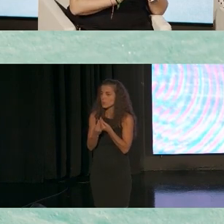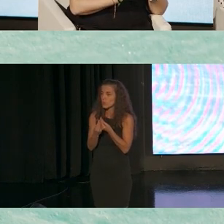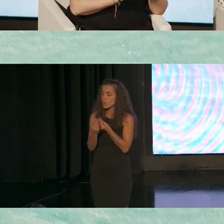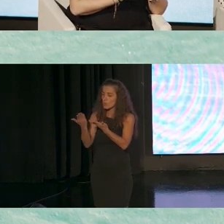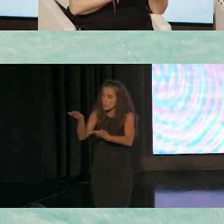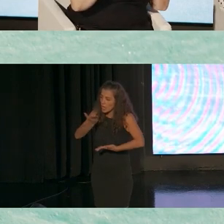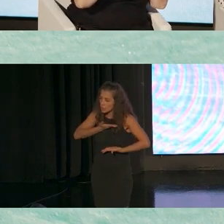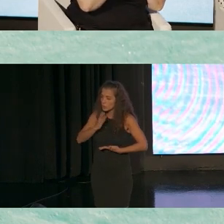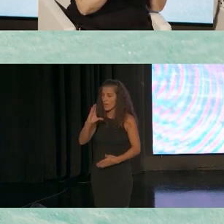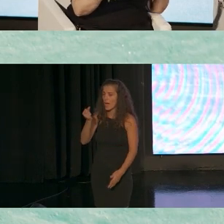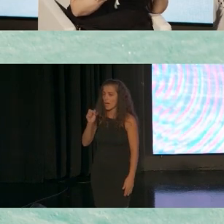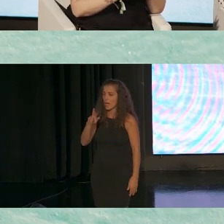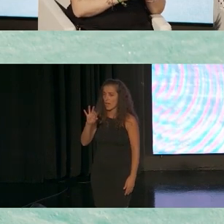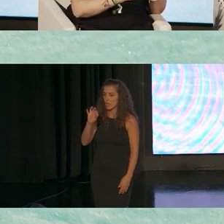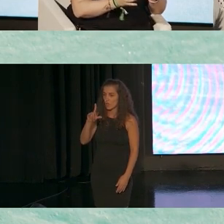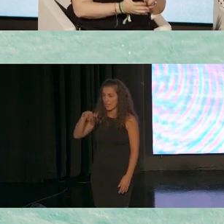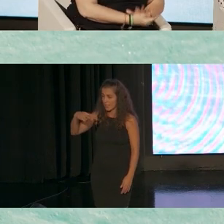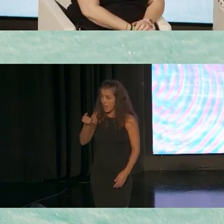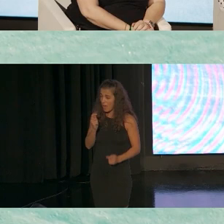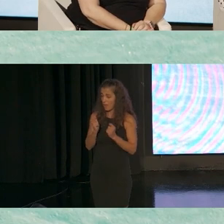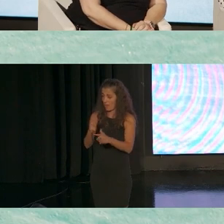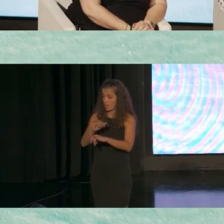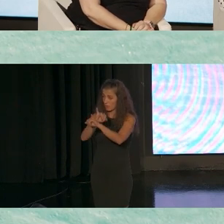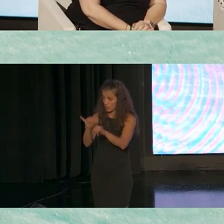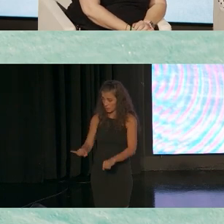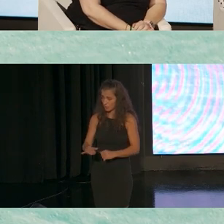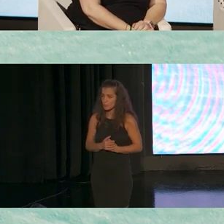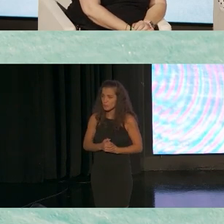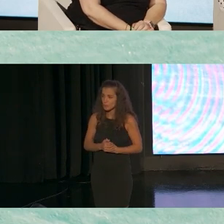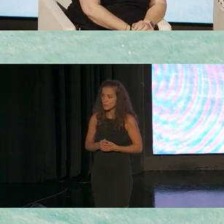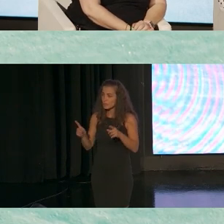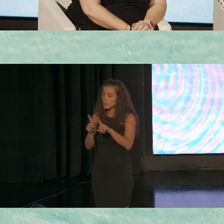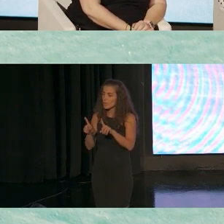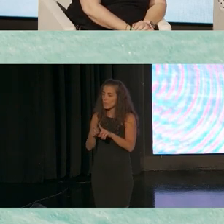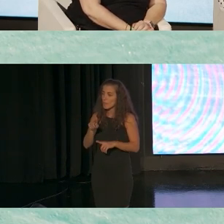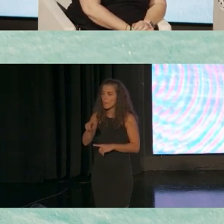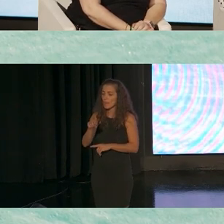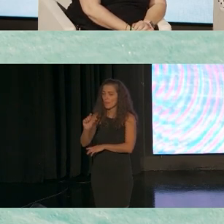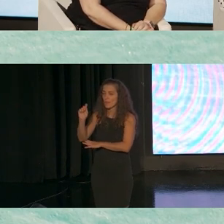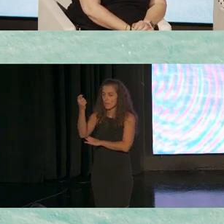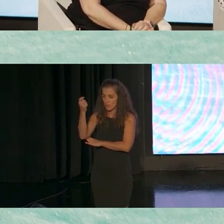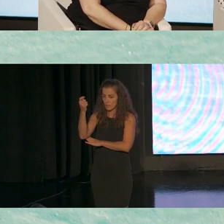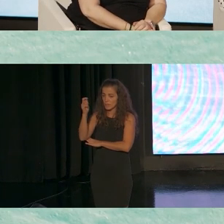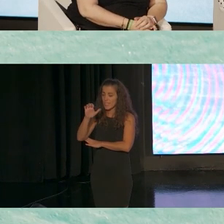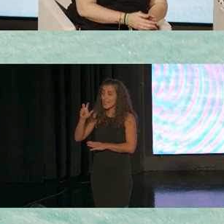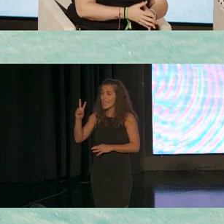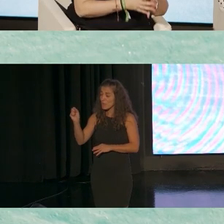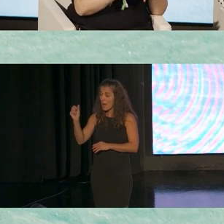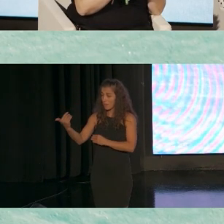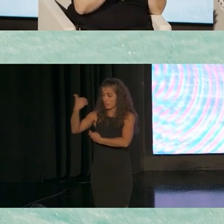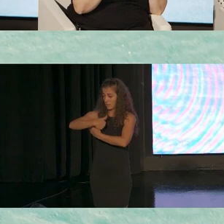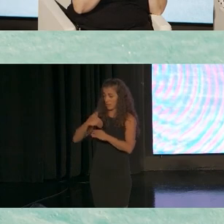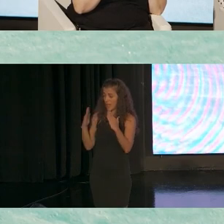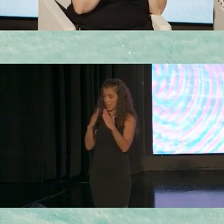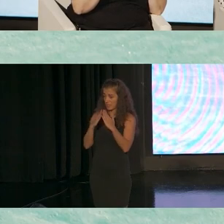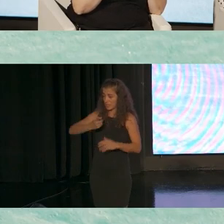ayudó a que Carolina fuera feliz para ello Bueno pues Eva venía a casa Nosotros